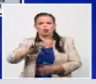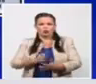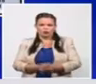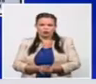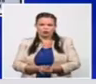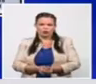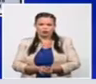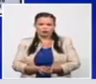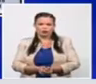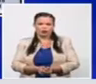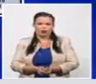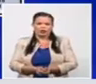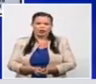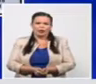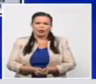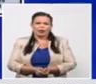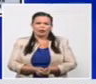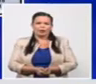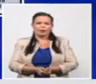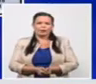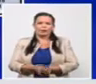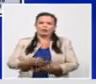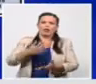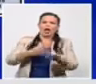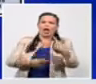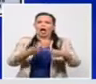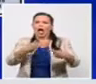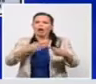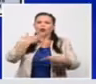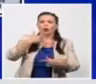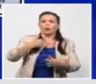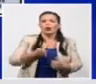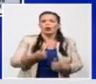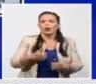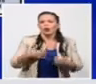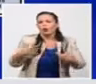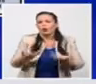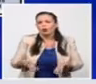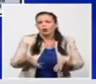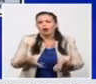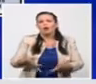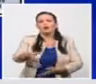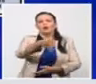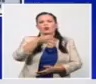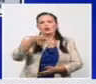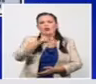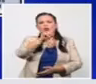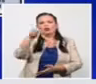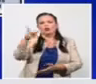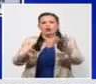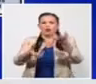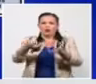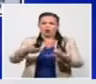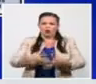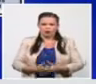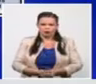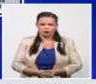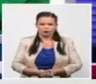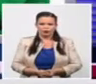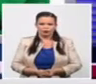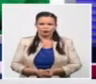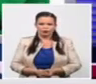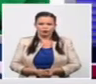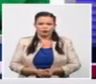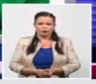menos casos pediátricos, pues el municipio de Cienfuegos. Este es un análisis, Gisela